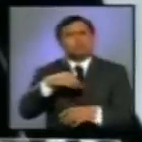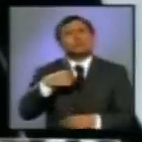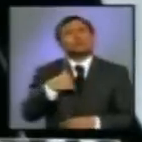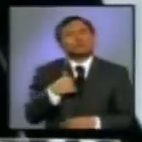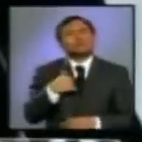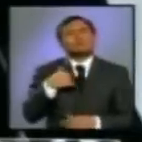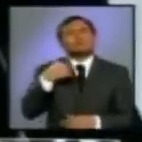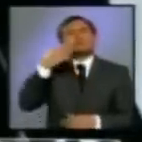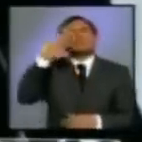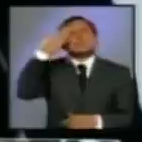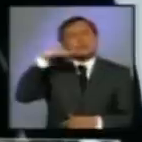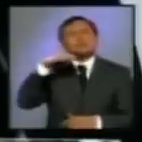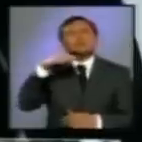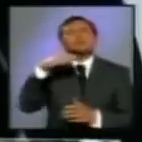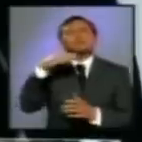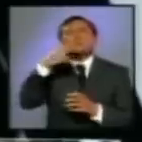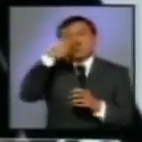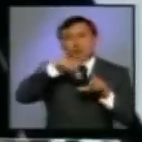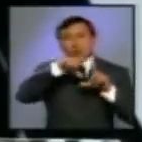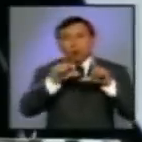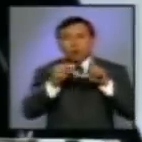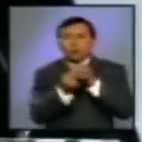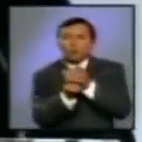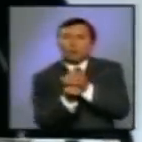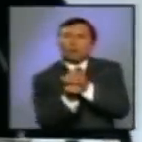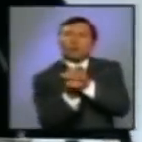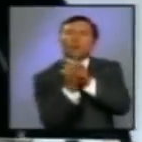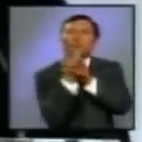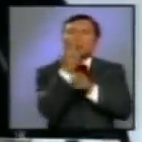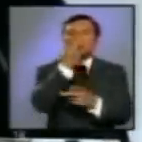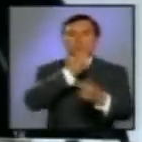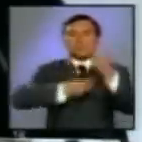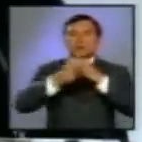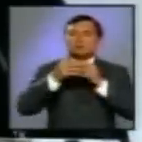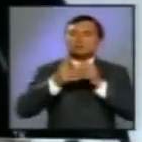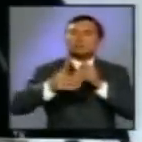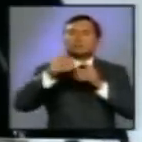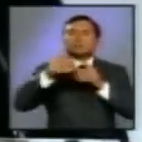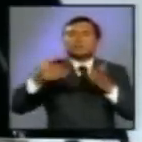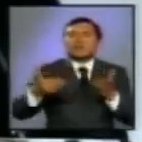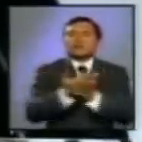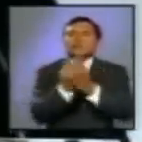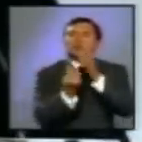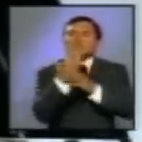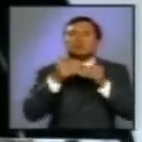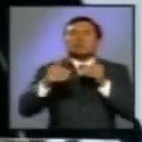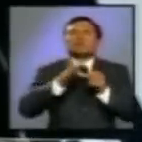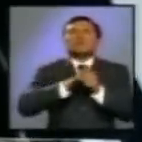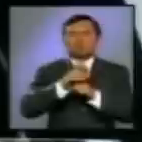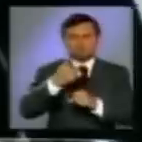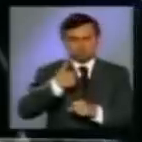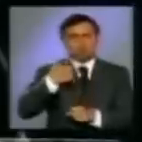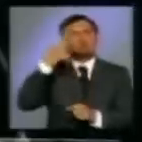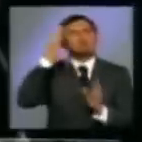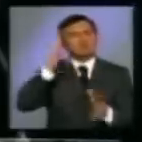lograr el renacimiento de nuestro país. Vamos a transformar a México. Les